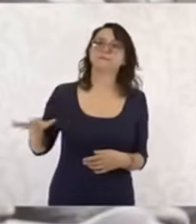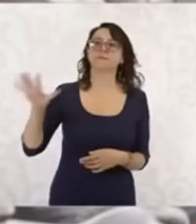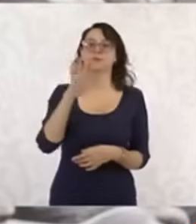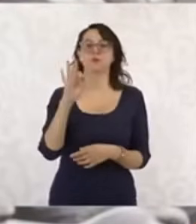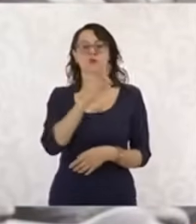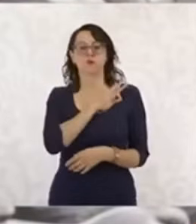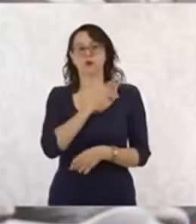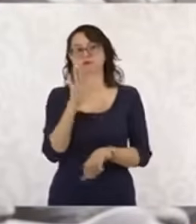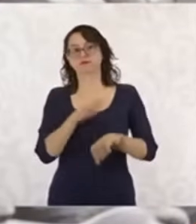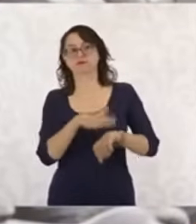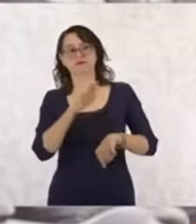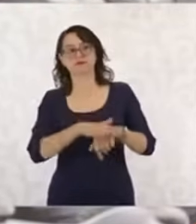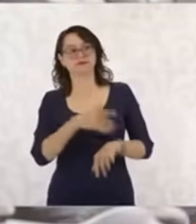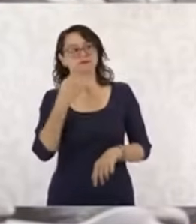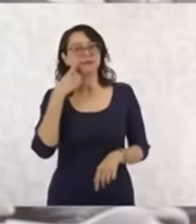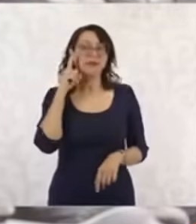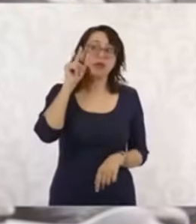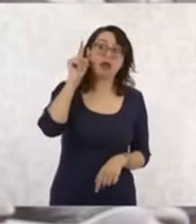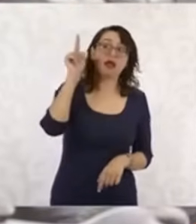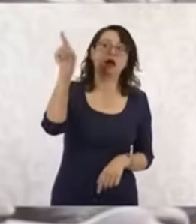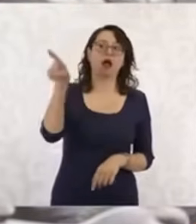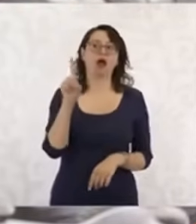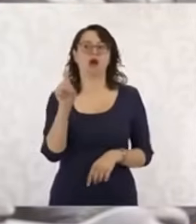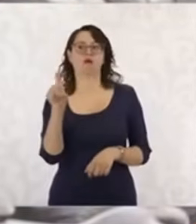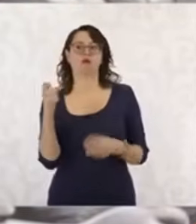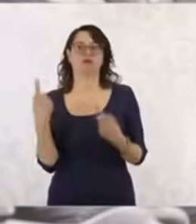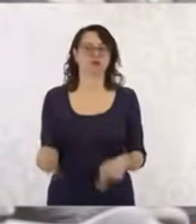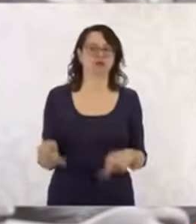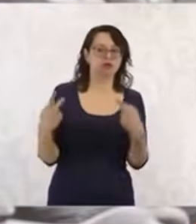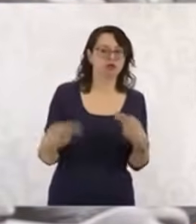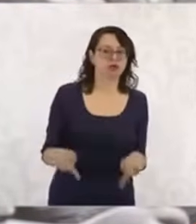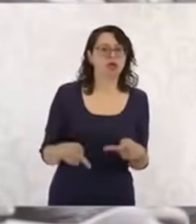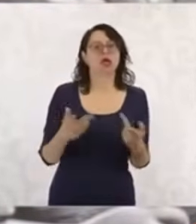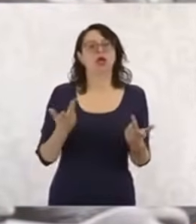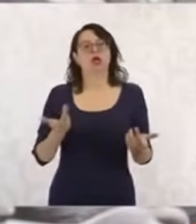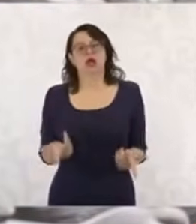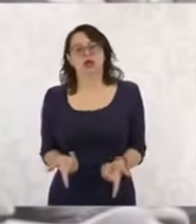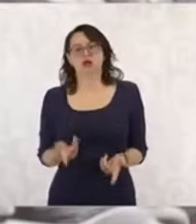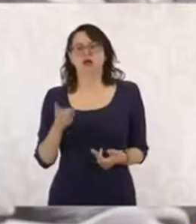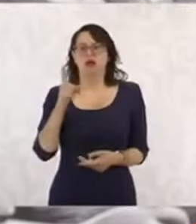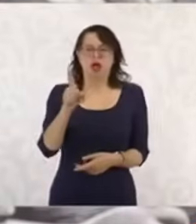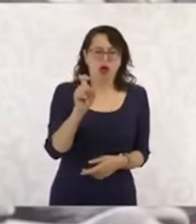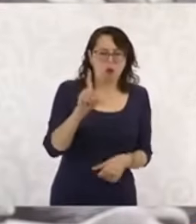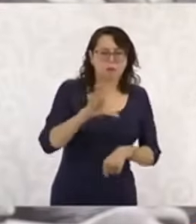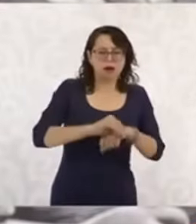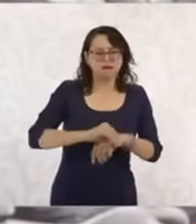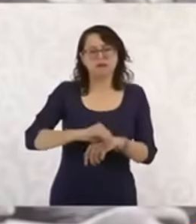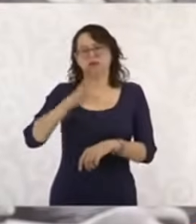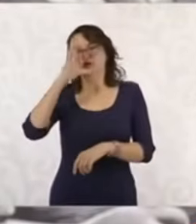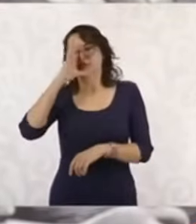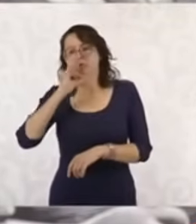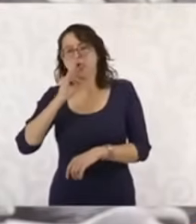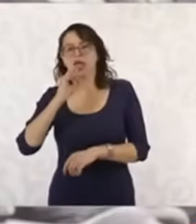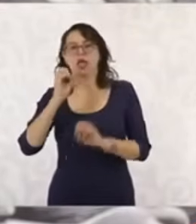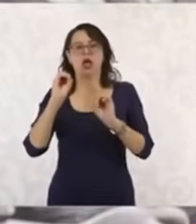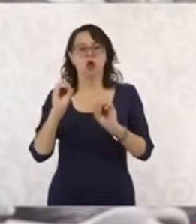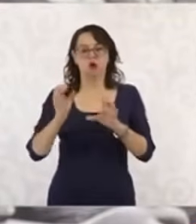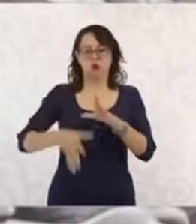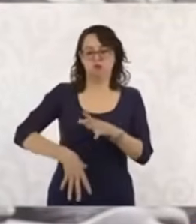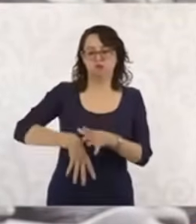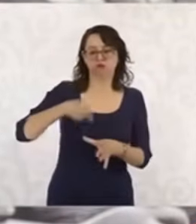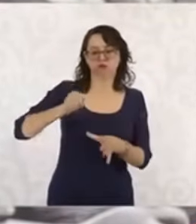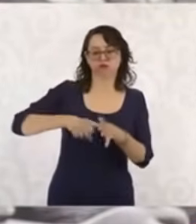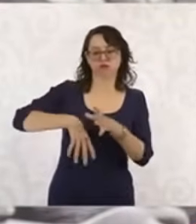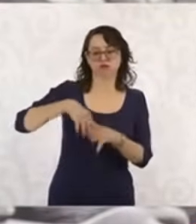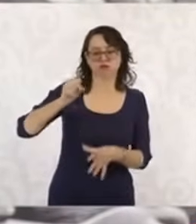están vendiendo el agua de manera irregular, dónde hay aprovechamientos de carácter irregular, dónde se extrae el agua sin